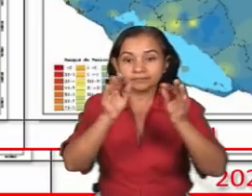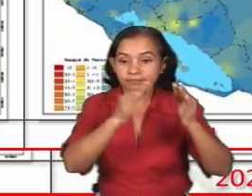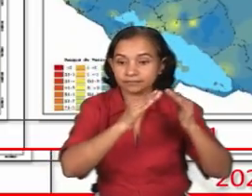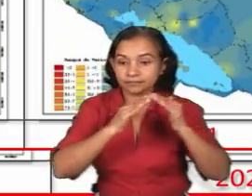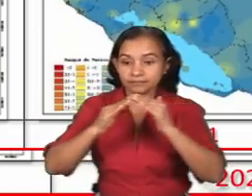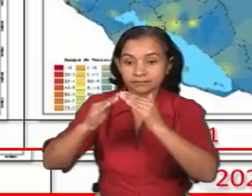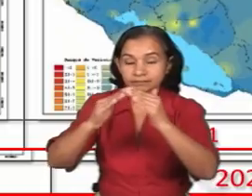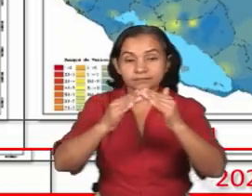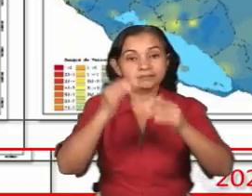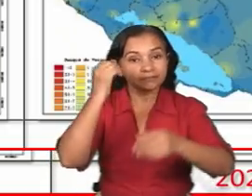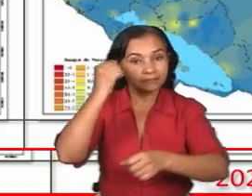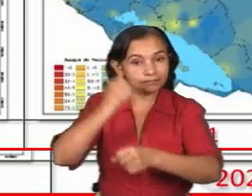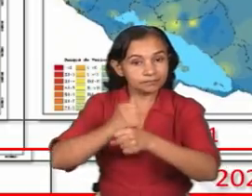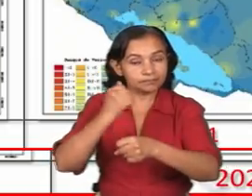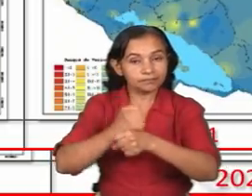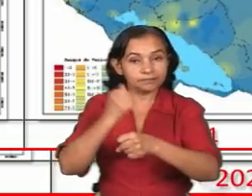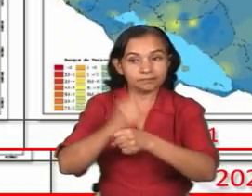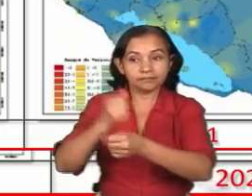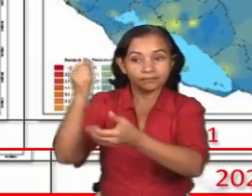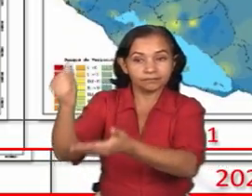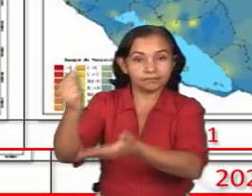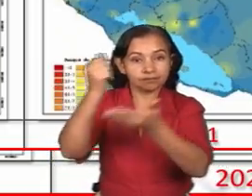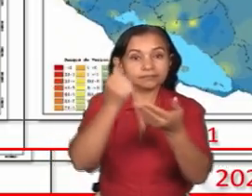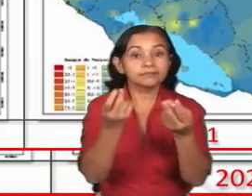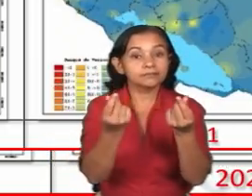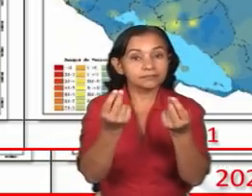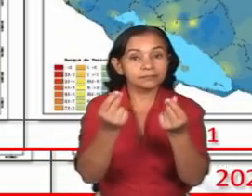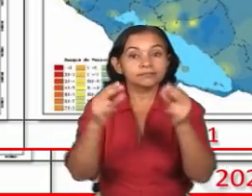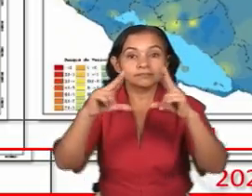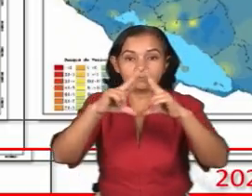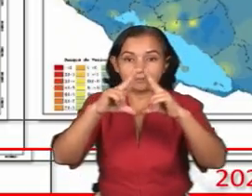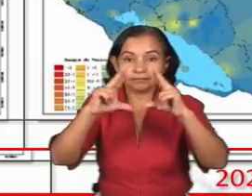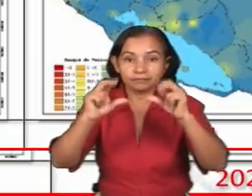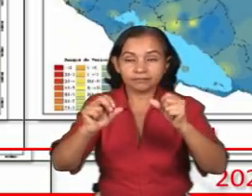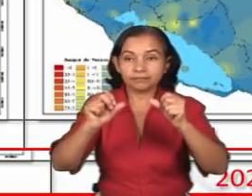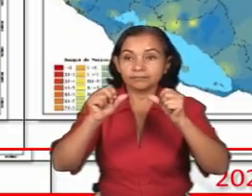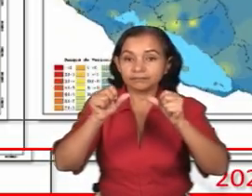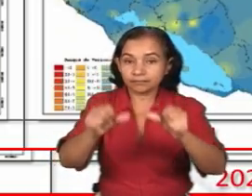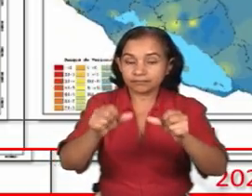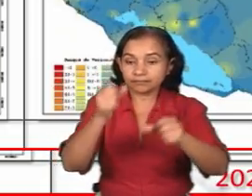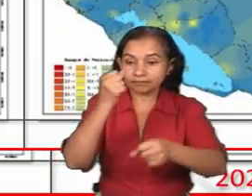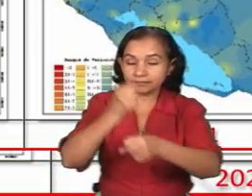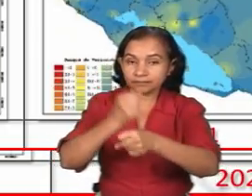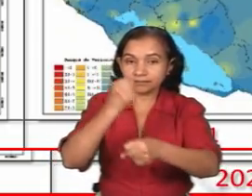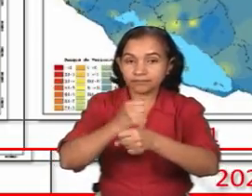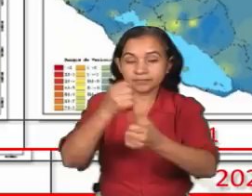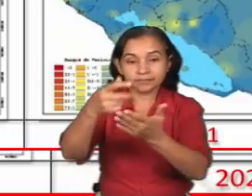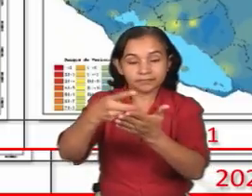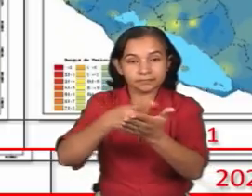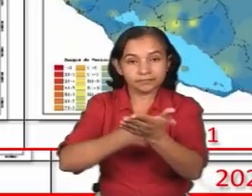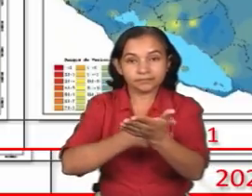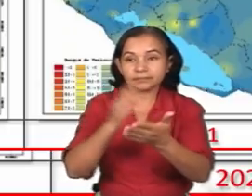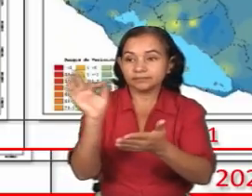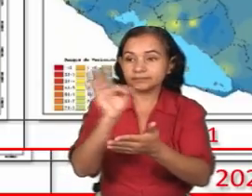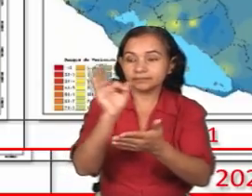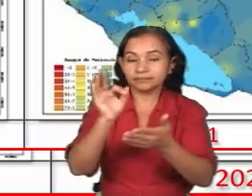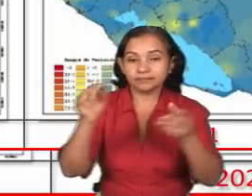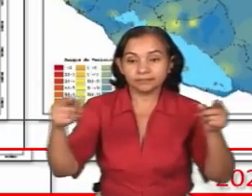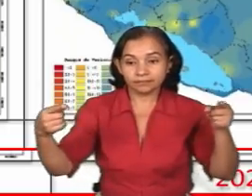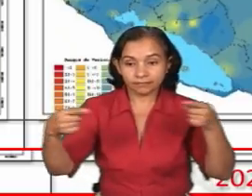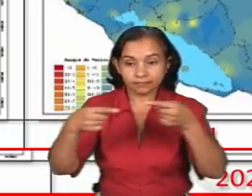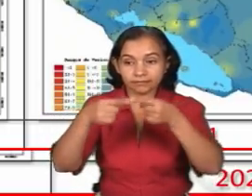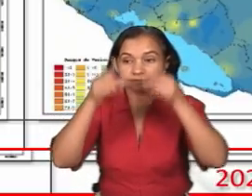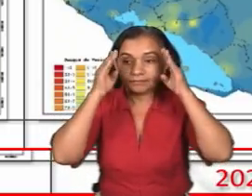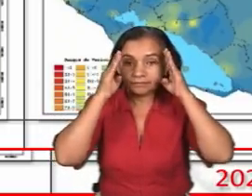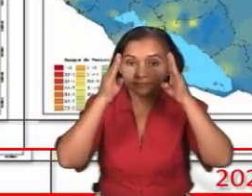en ejecución o que tenemos ya los recursos asegurados como país para culminar esos proyectos de tal forma que nuestro mapa de cobertura